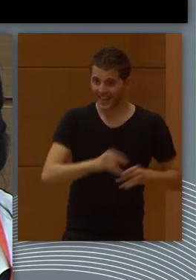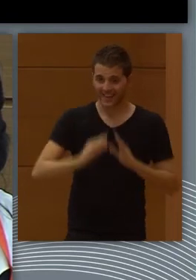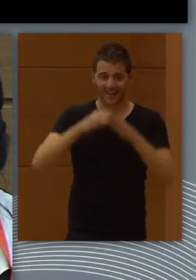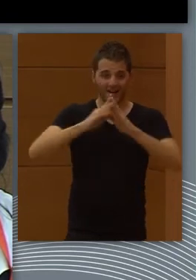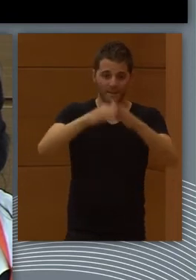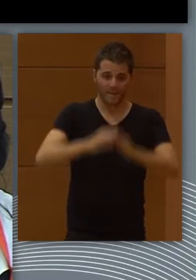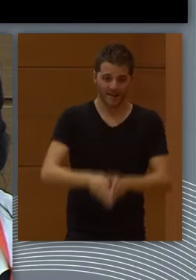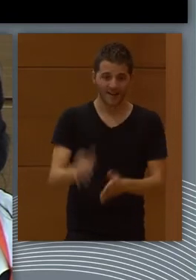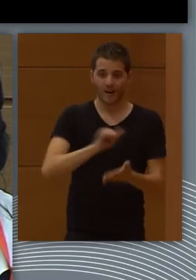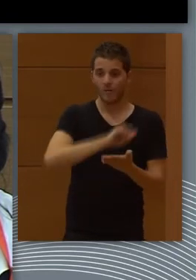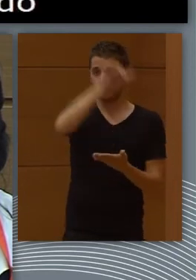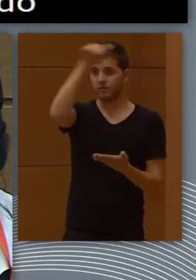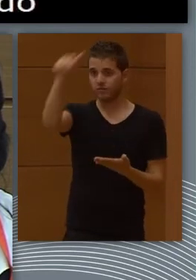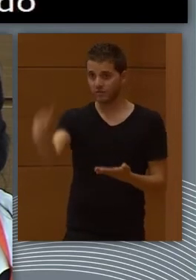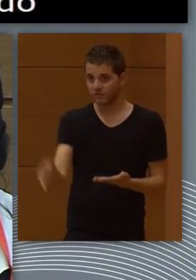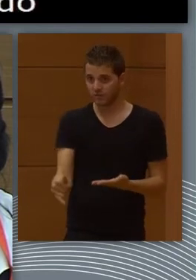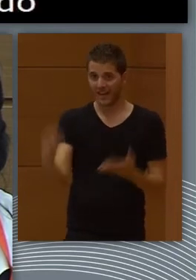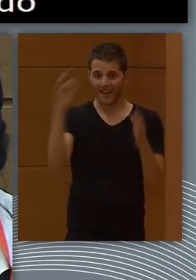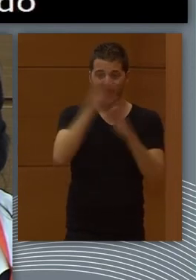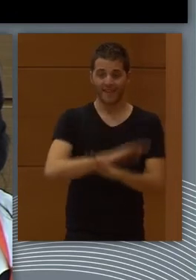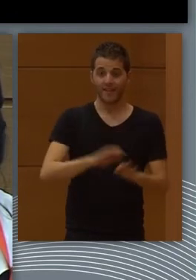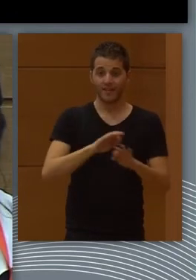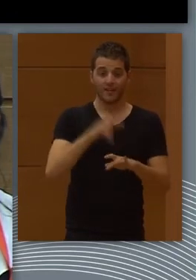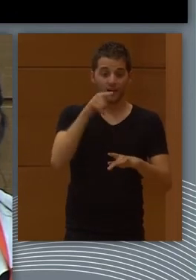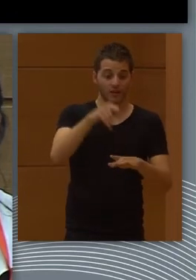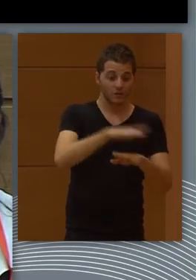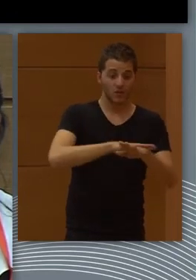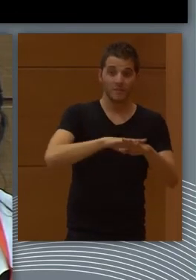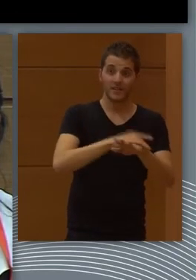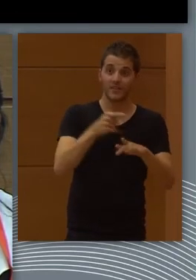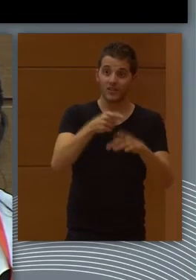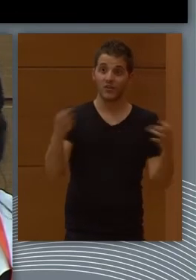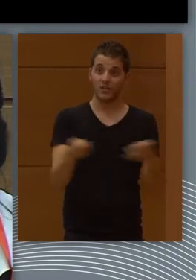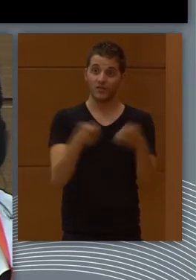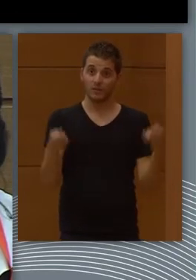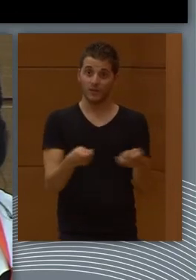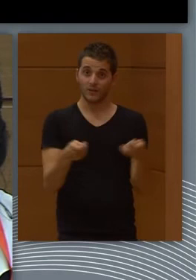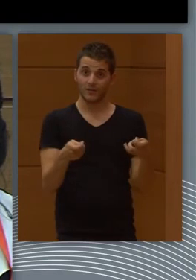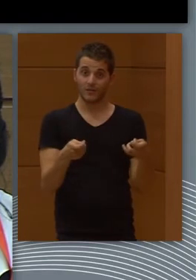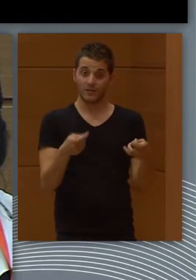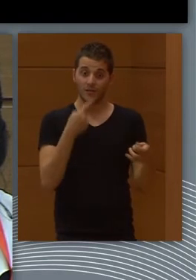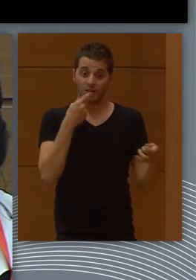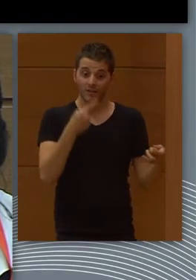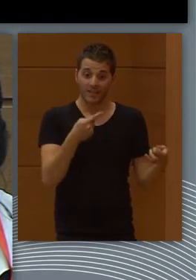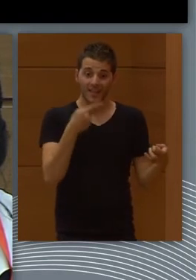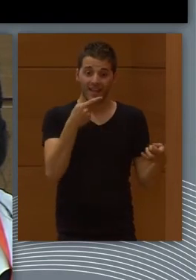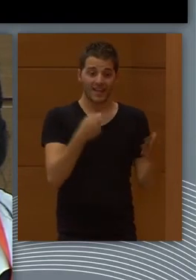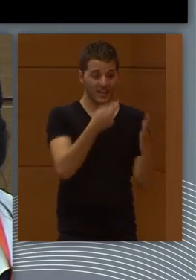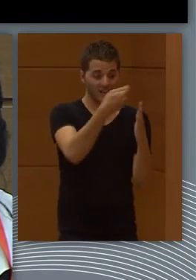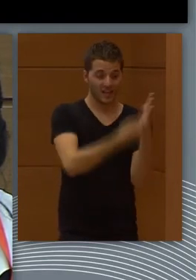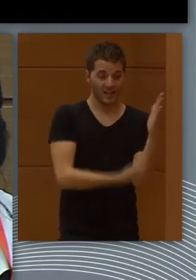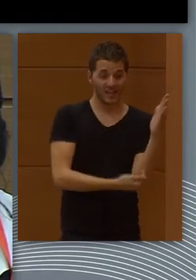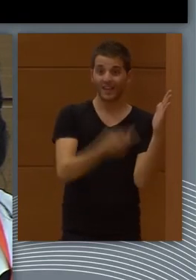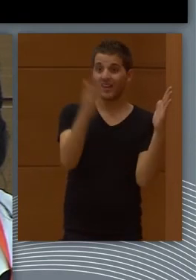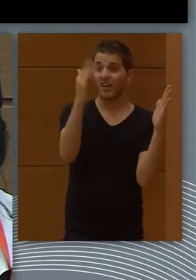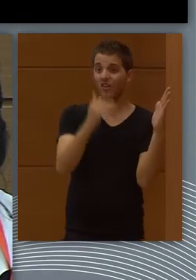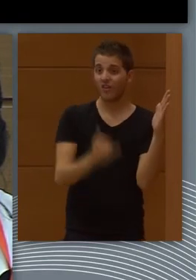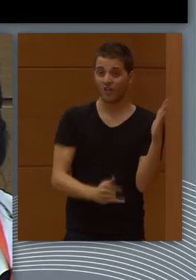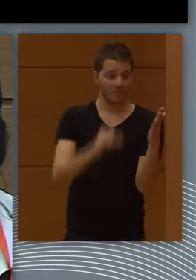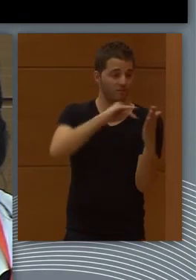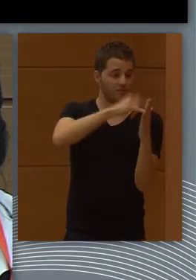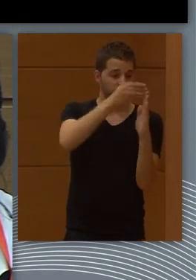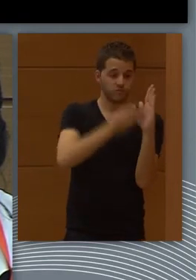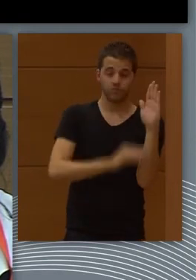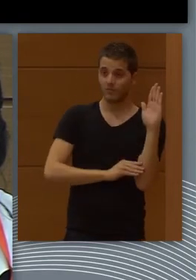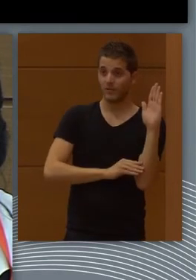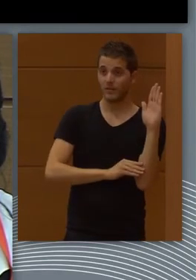una única búsqueda. Es decir, el Ministerio de Fomento precisamente lo que hace es detectar ya que no existe un